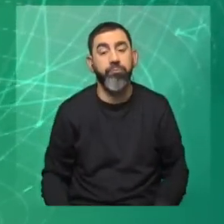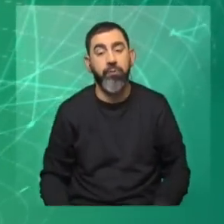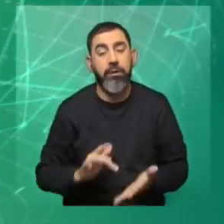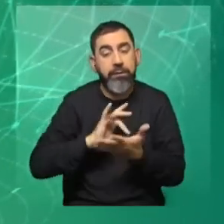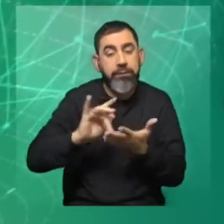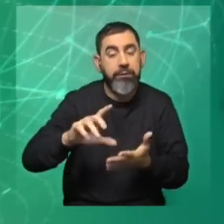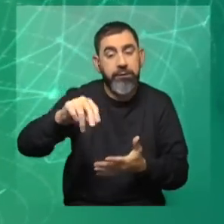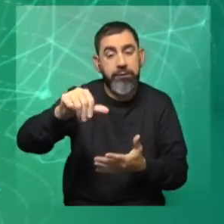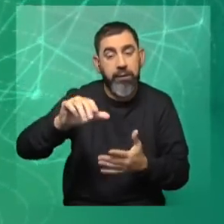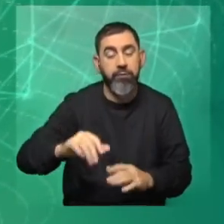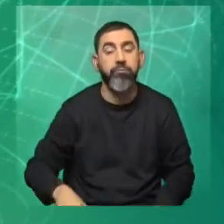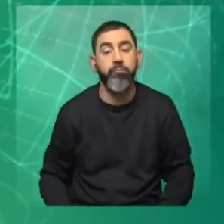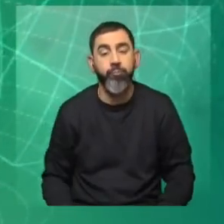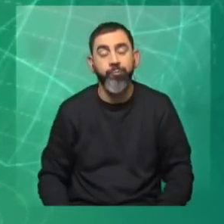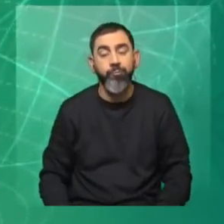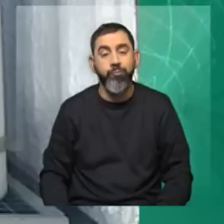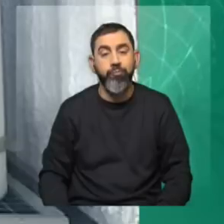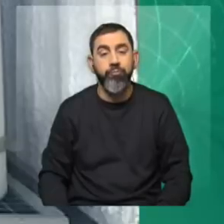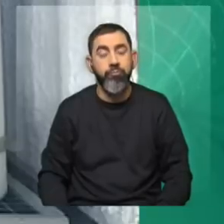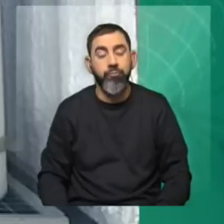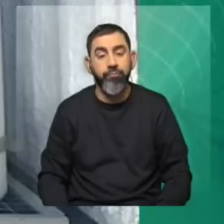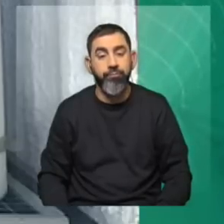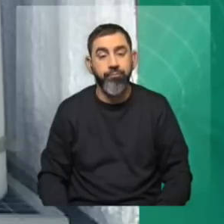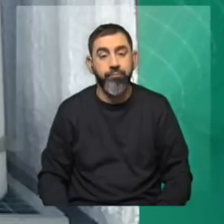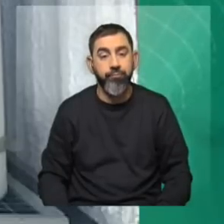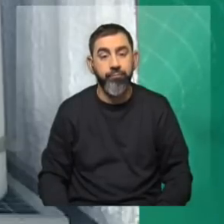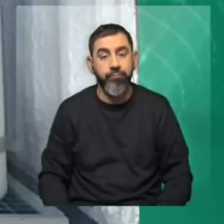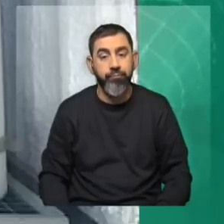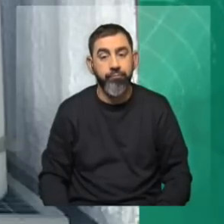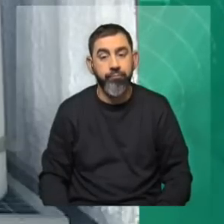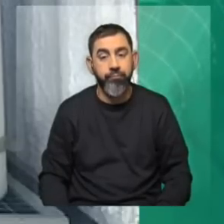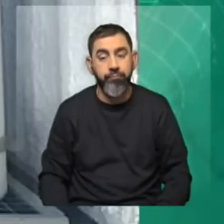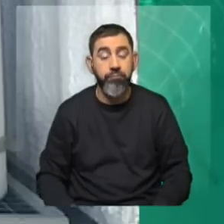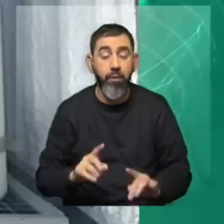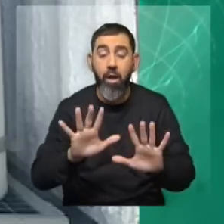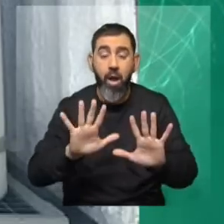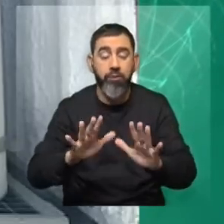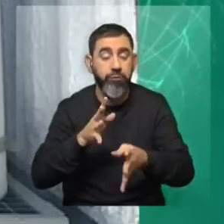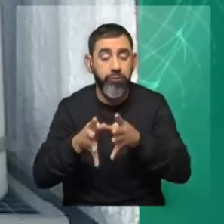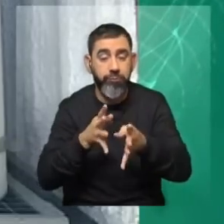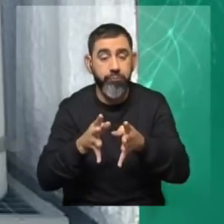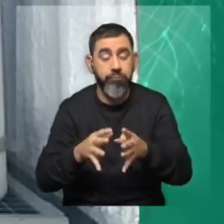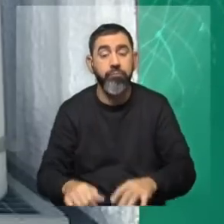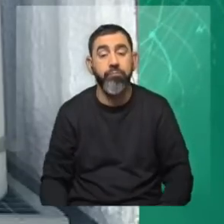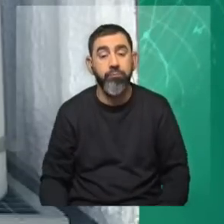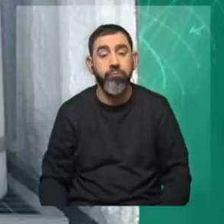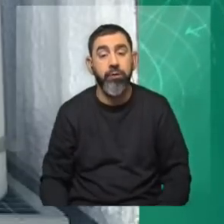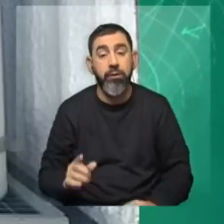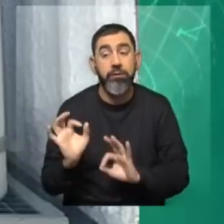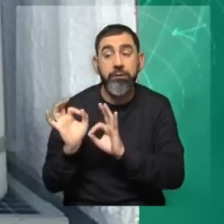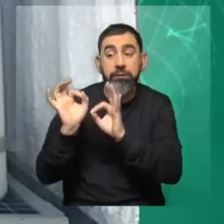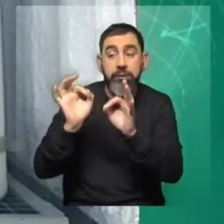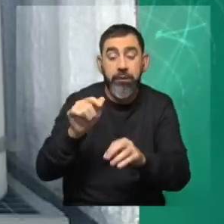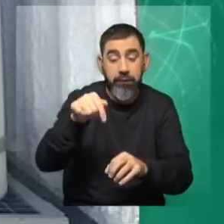de escanes libre de iones entonces bueno de eso se trata la la planta está previsto que llegue esta